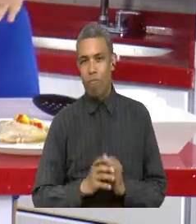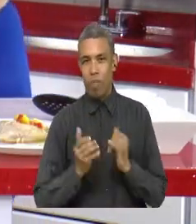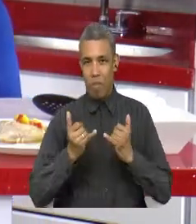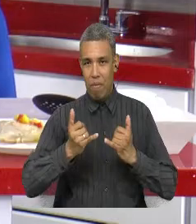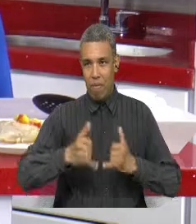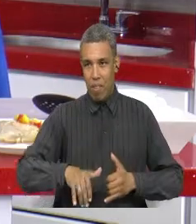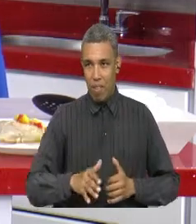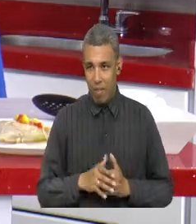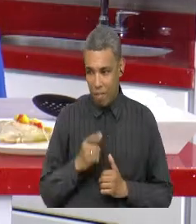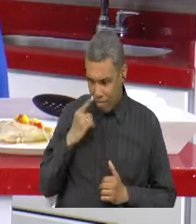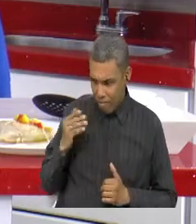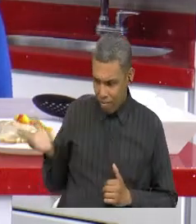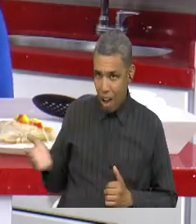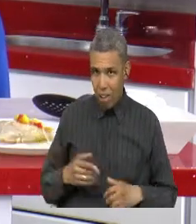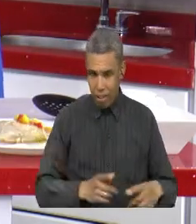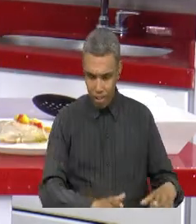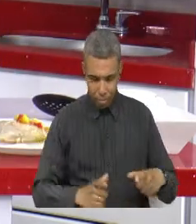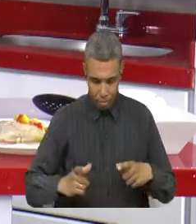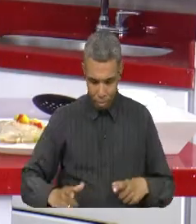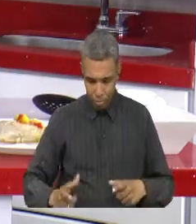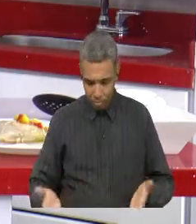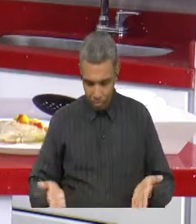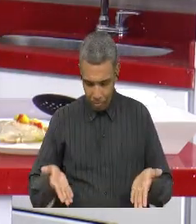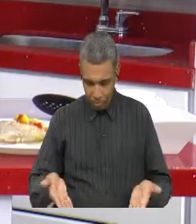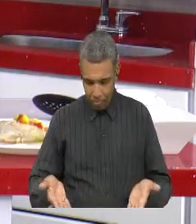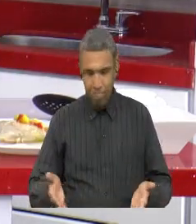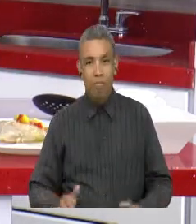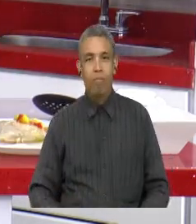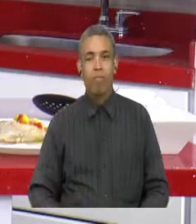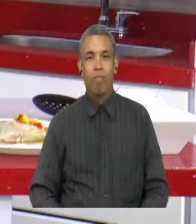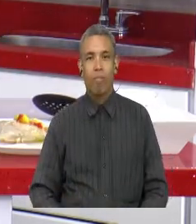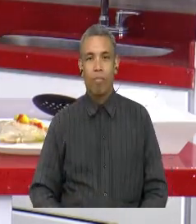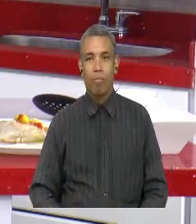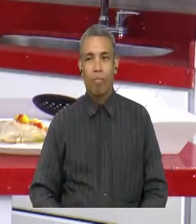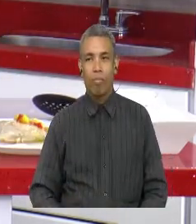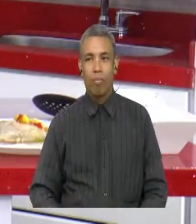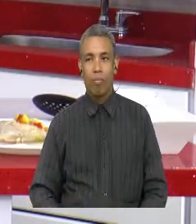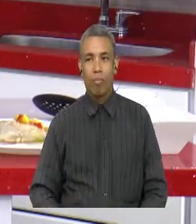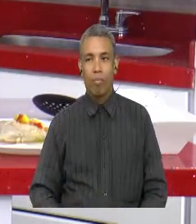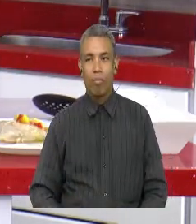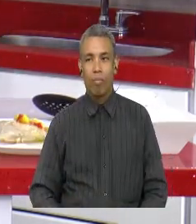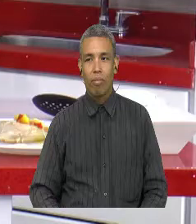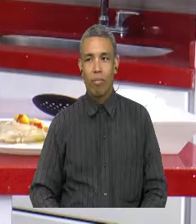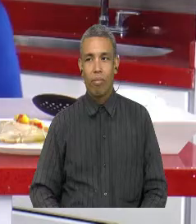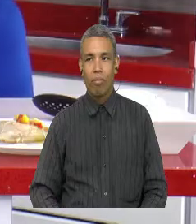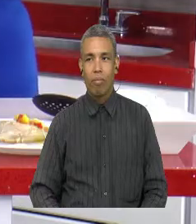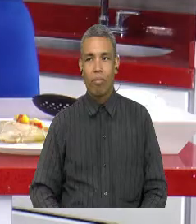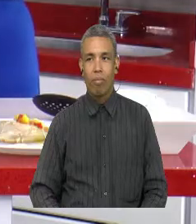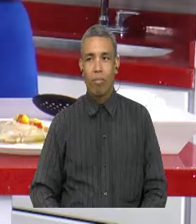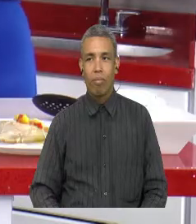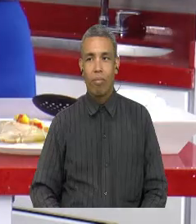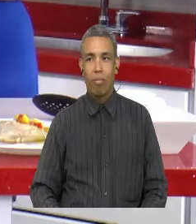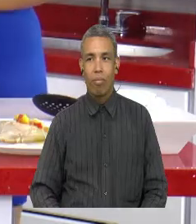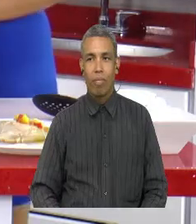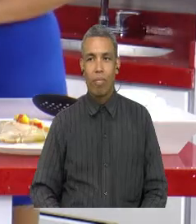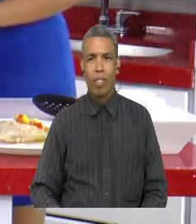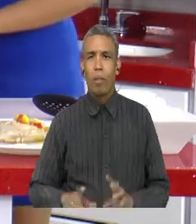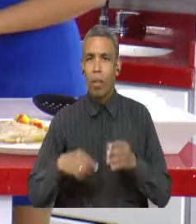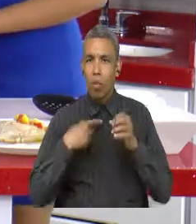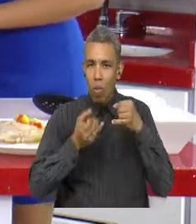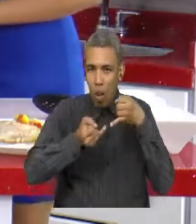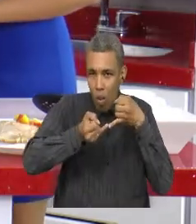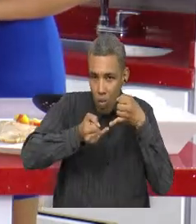Sergio terminó de emplatar y le damos vida. A ver, cortemos aquí esto. Ahí decoré con unos fideos fritos que